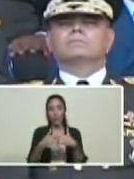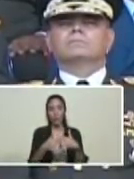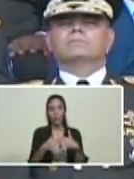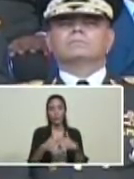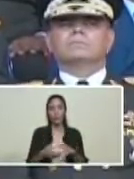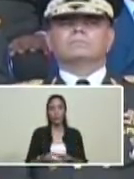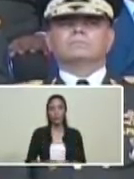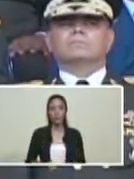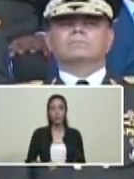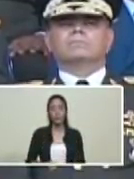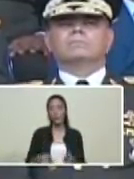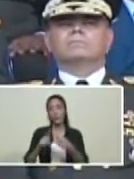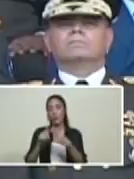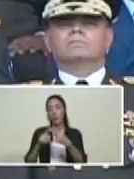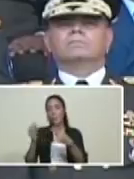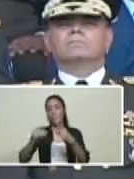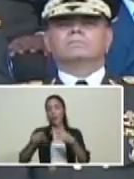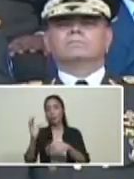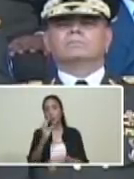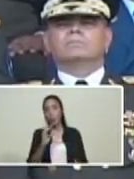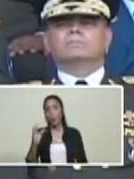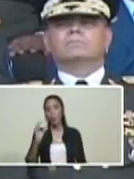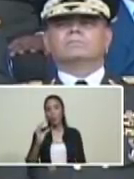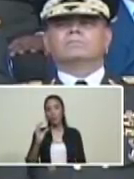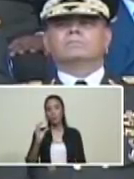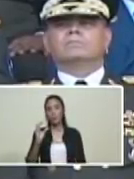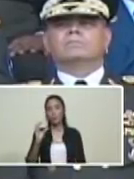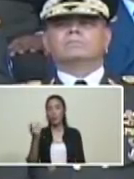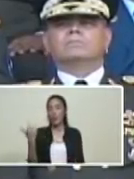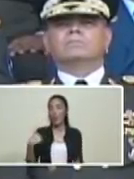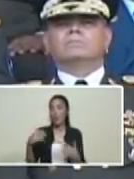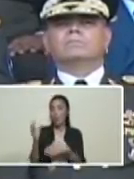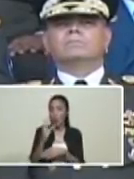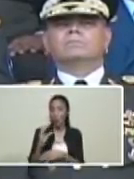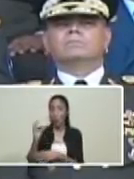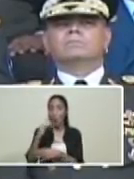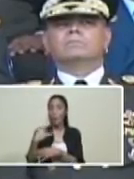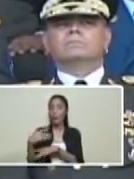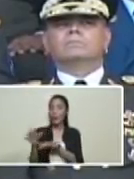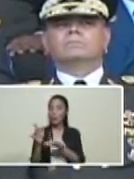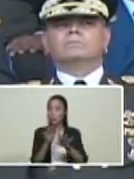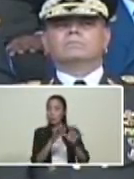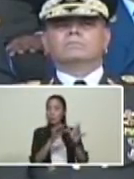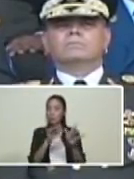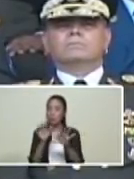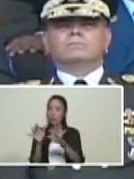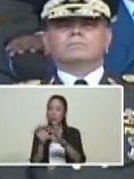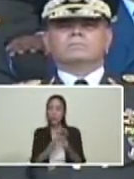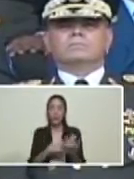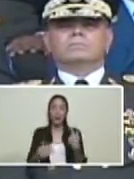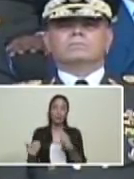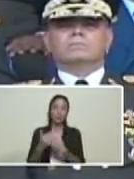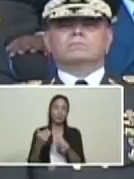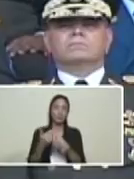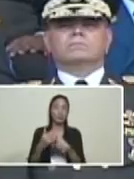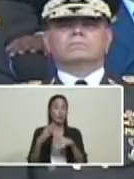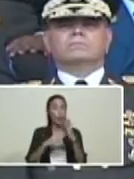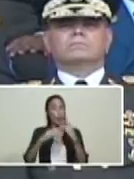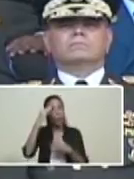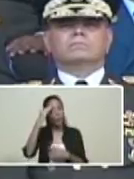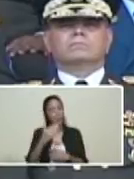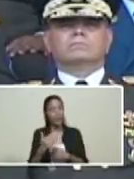la oligarquía colombiana desde colombia se dirige una conspiración para hacerle daño a nuestra fuerza armada nacional